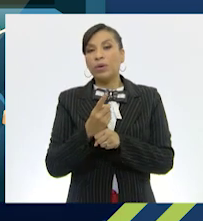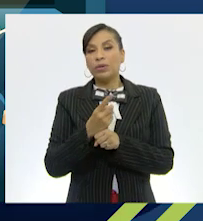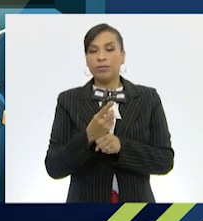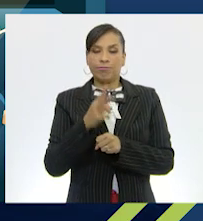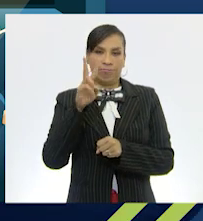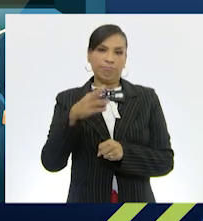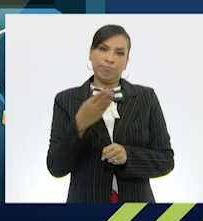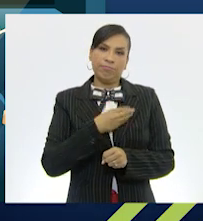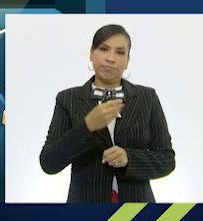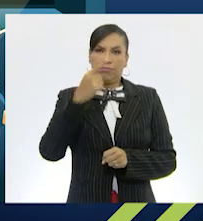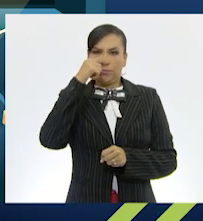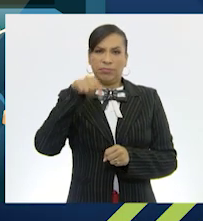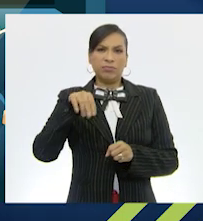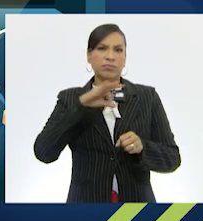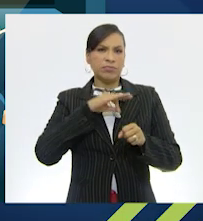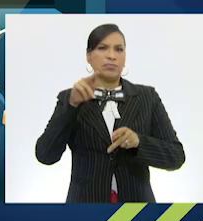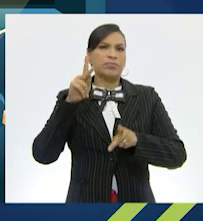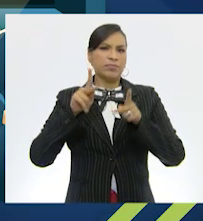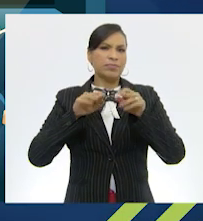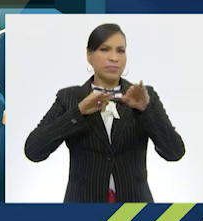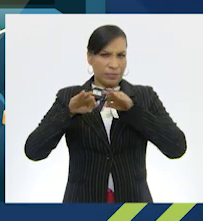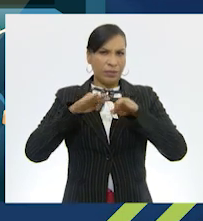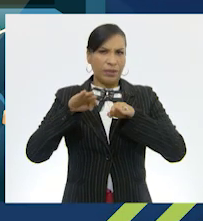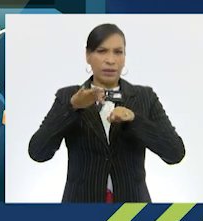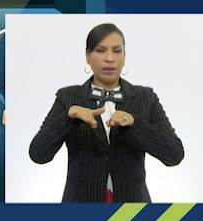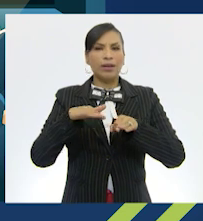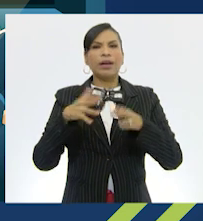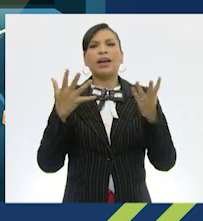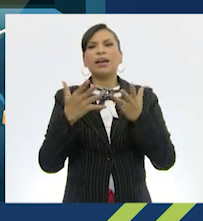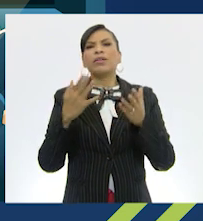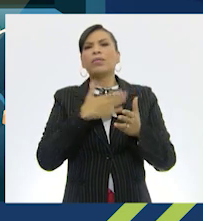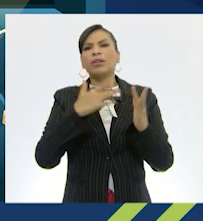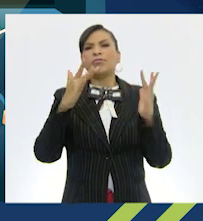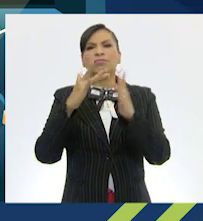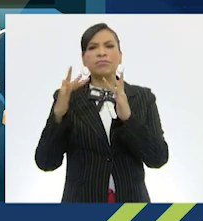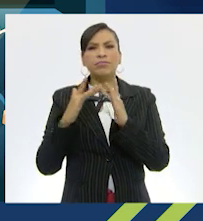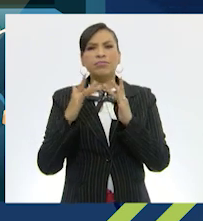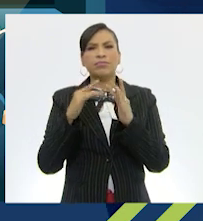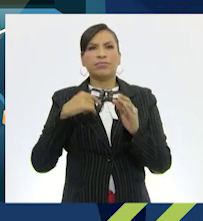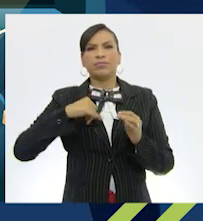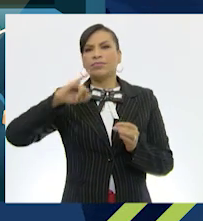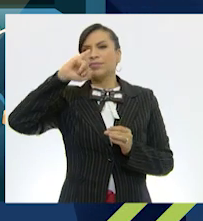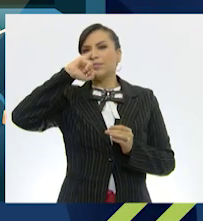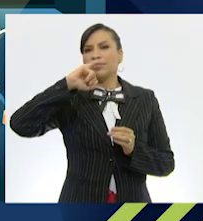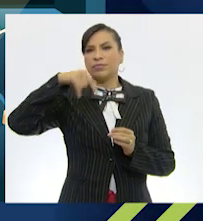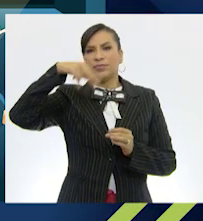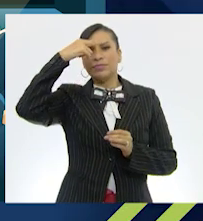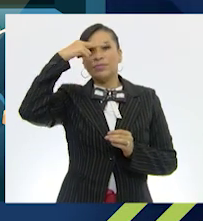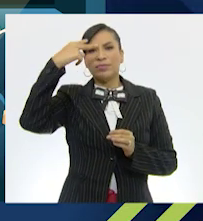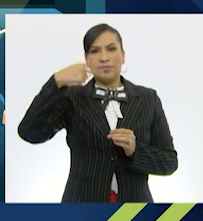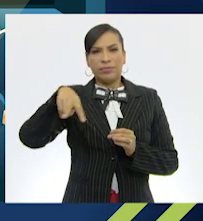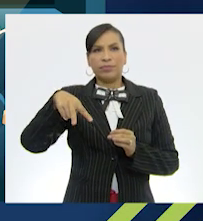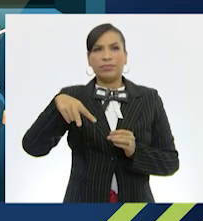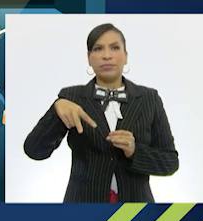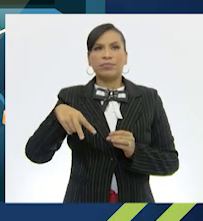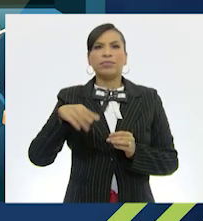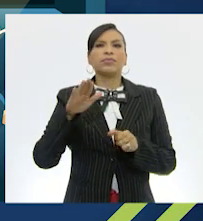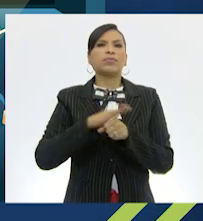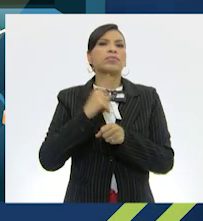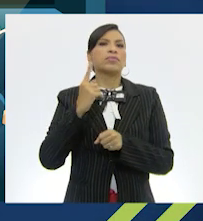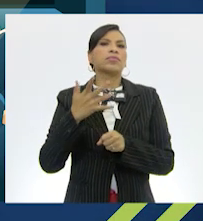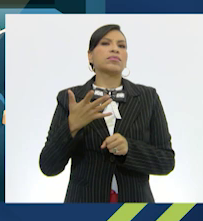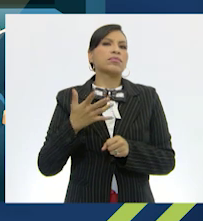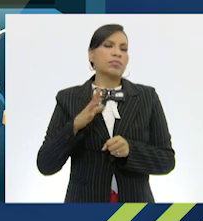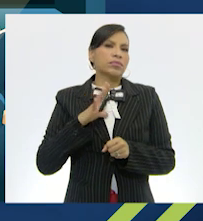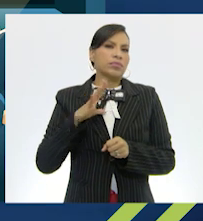muy buena aquí para trabajar. Hice muy buen contacto con mi jefe aquí en México, porque también